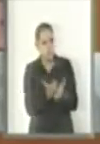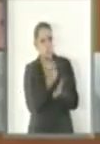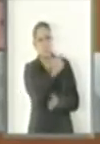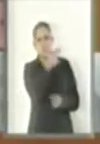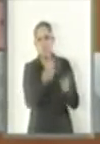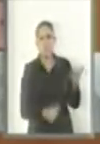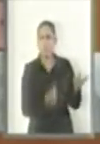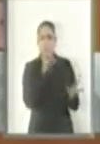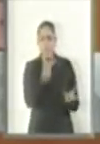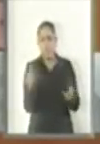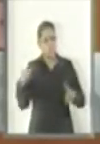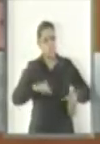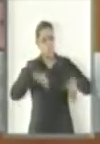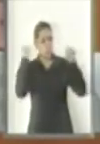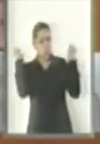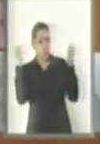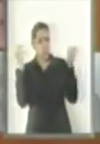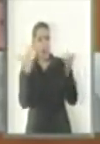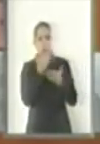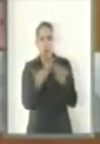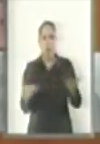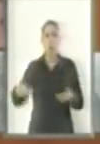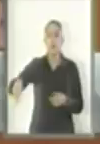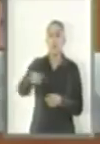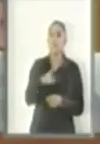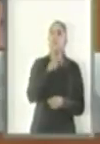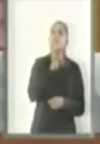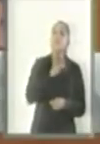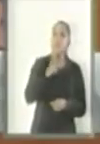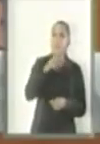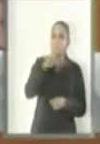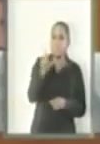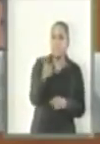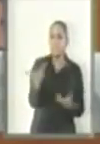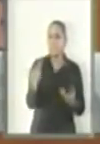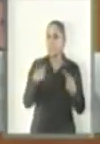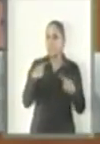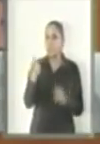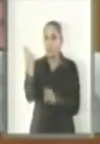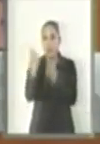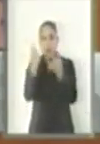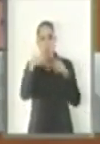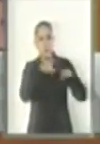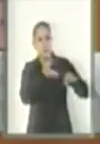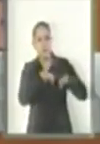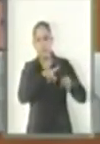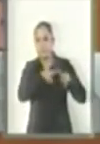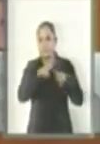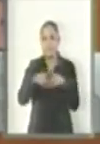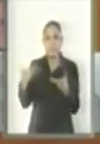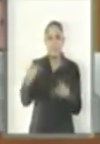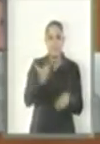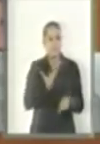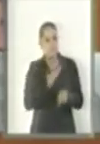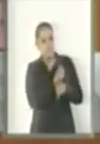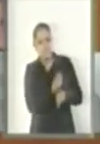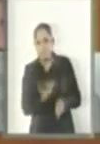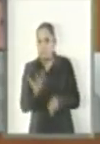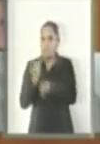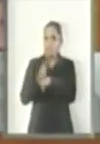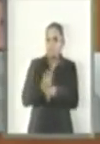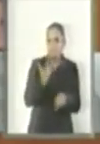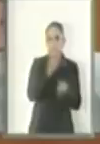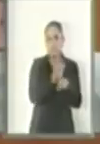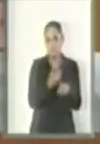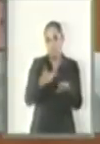cambio, Pemex es la empresa que ha echado mano de los pocos técnicos que tiene debido a que los grandes especialistas los